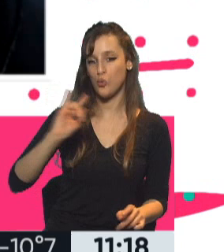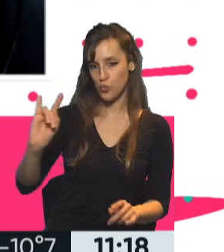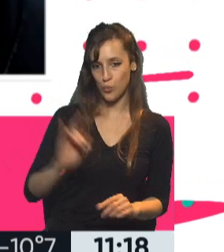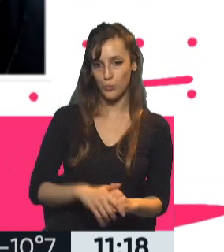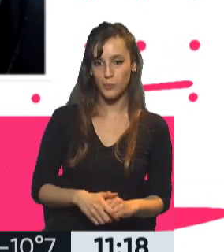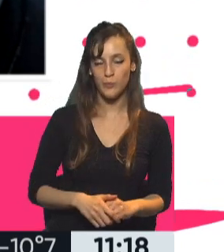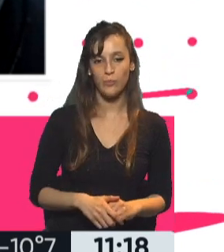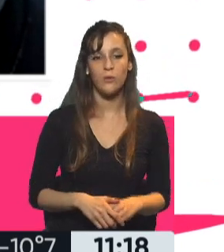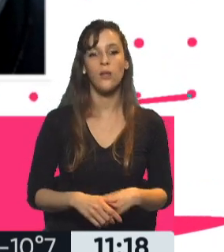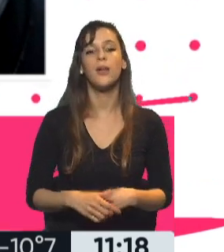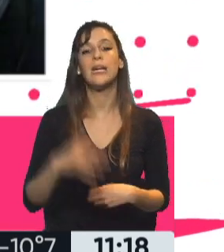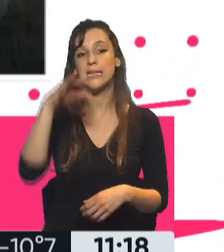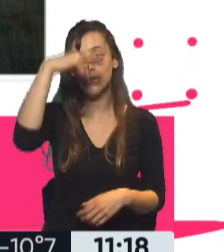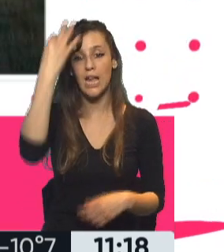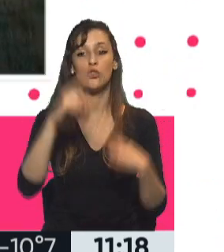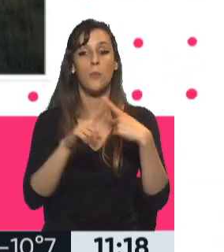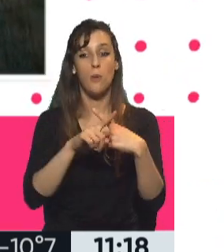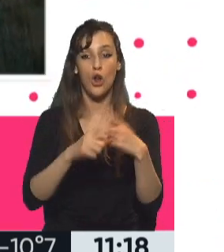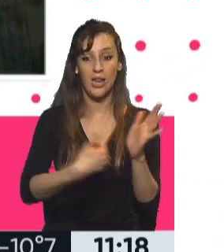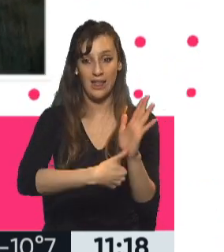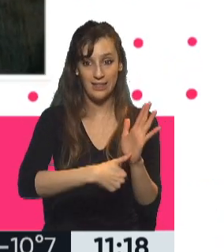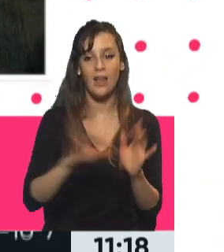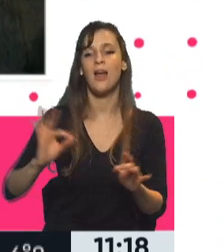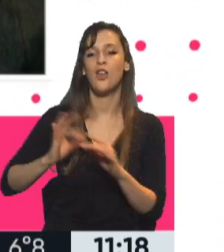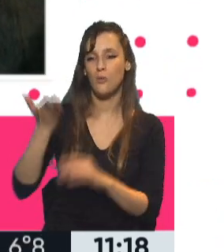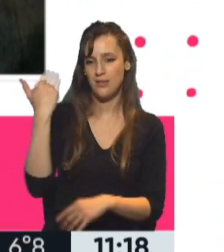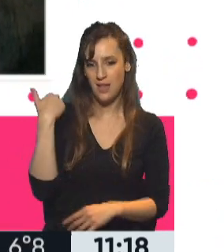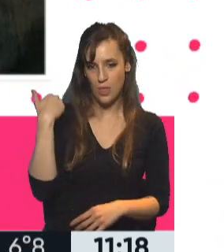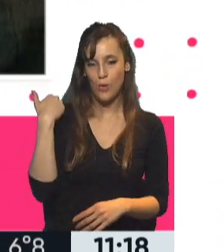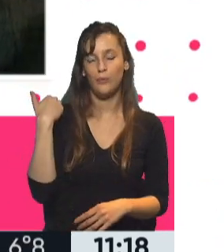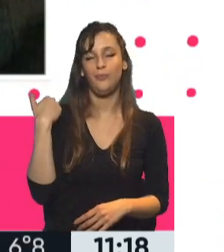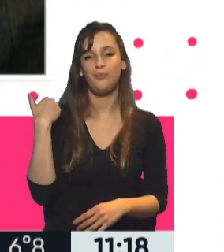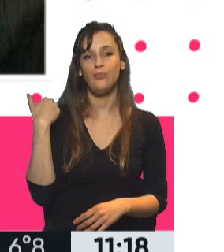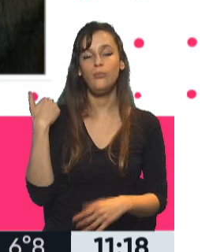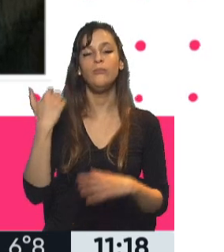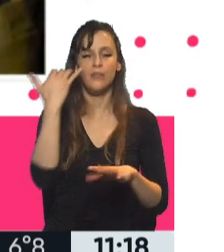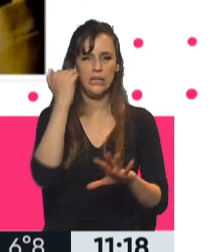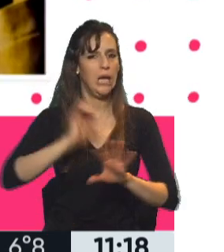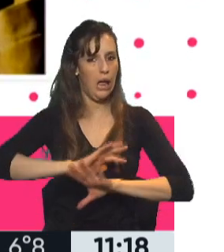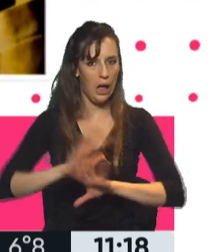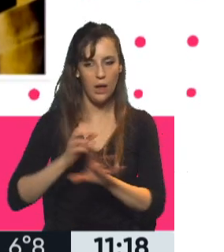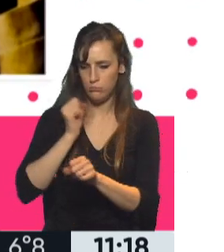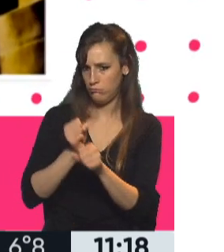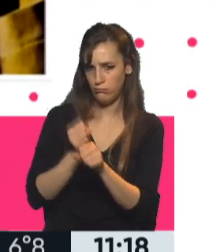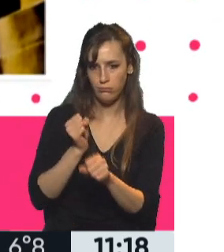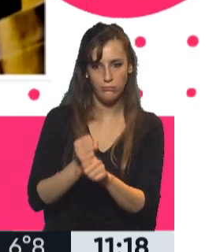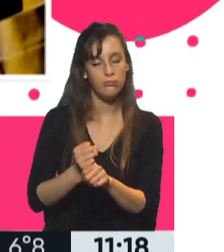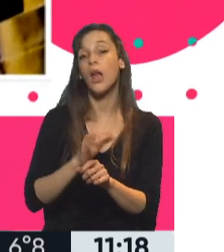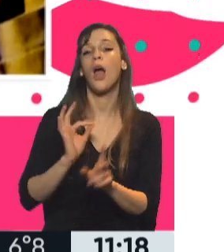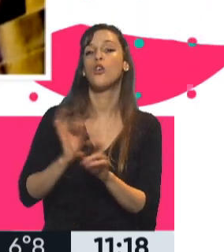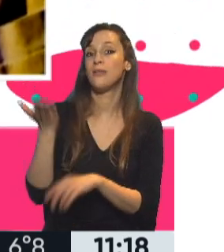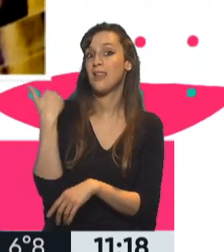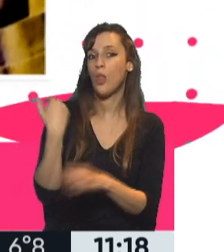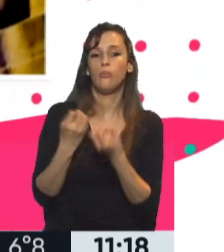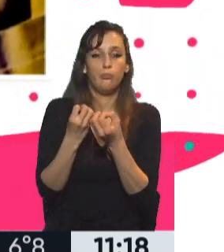Bueno, pero teatro por la identidad hemos hecho el año pasado, la verdad que nos ha tomado así. El año pasado empecemos.